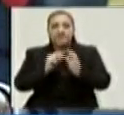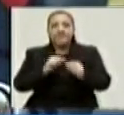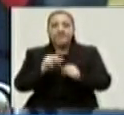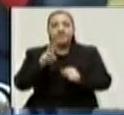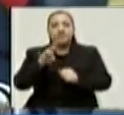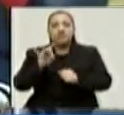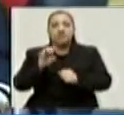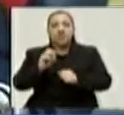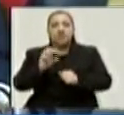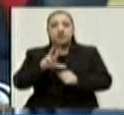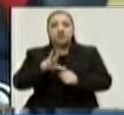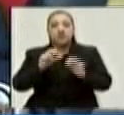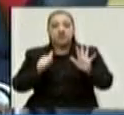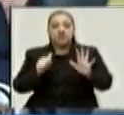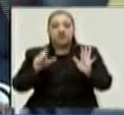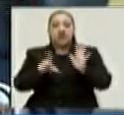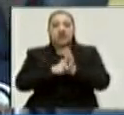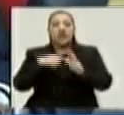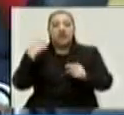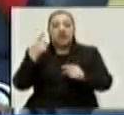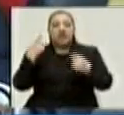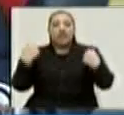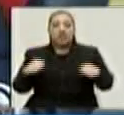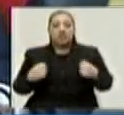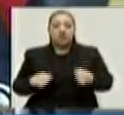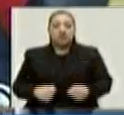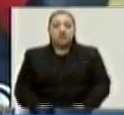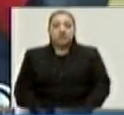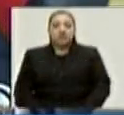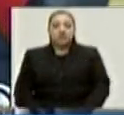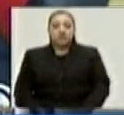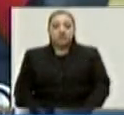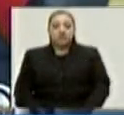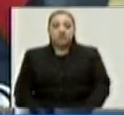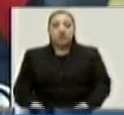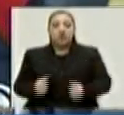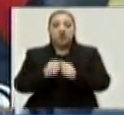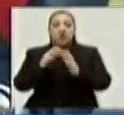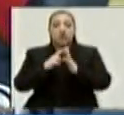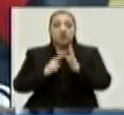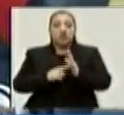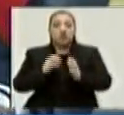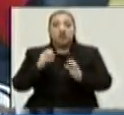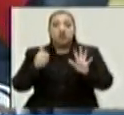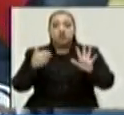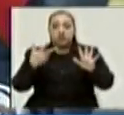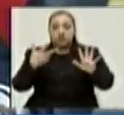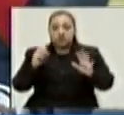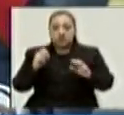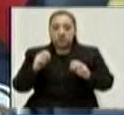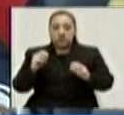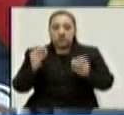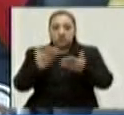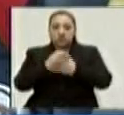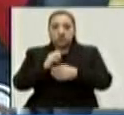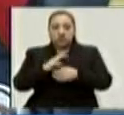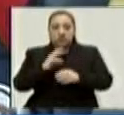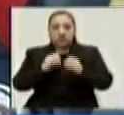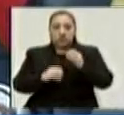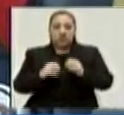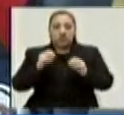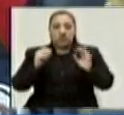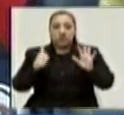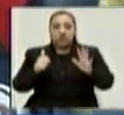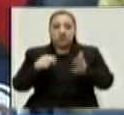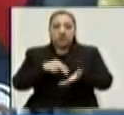número 28036, Ley General de Deporte. Con resolución 080 del 2006 del Consejo Superior de Justicia, de fecha 10 de